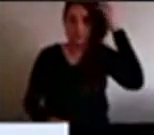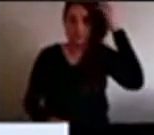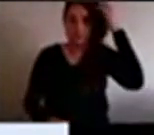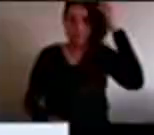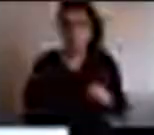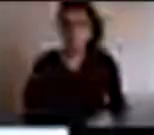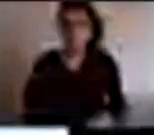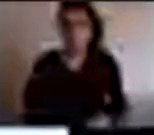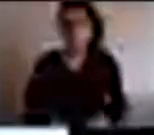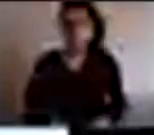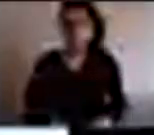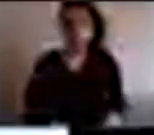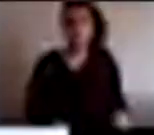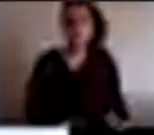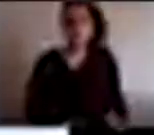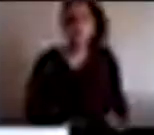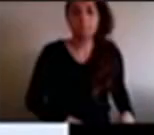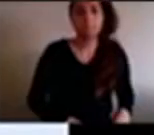cortó desde